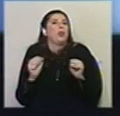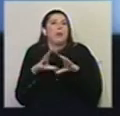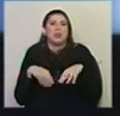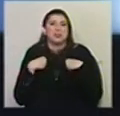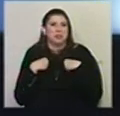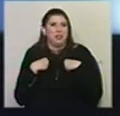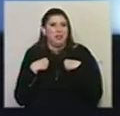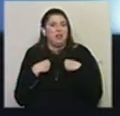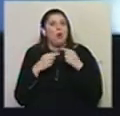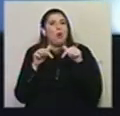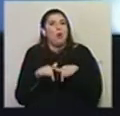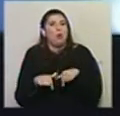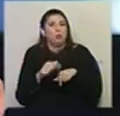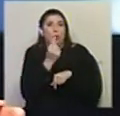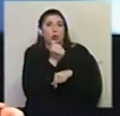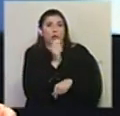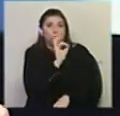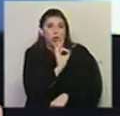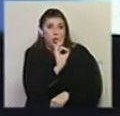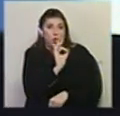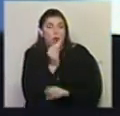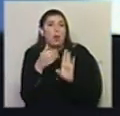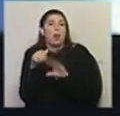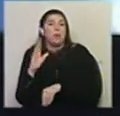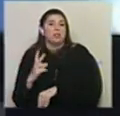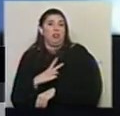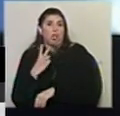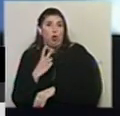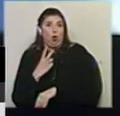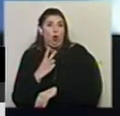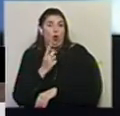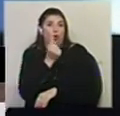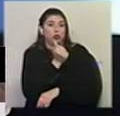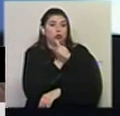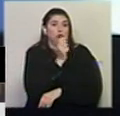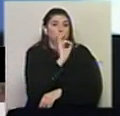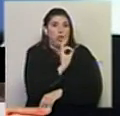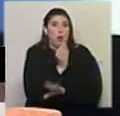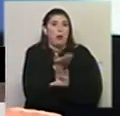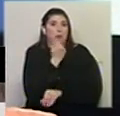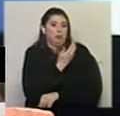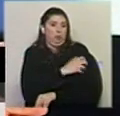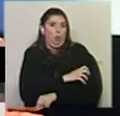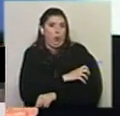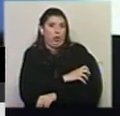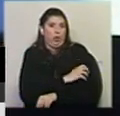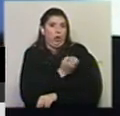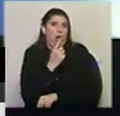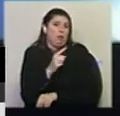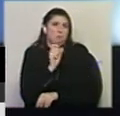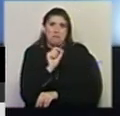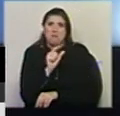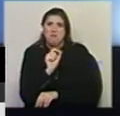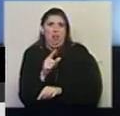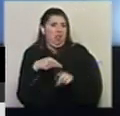hoy tenga costo cero para el más rico y tenga costo cero para el más pobre, porque ahí hay una mala gestión de los recursos. Si